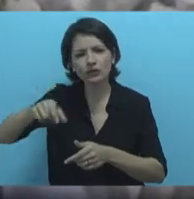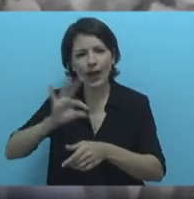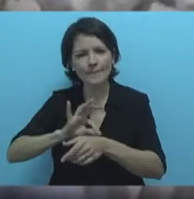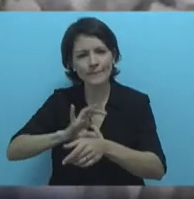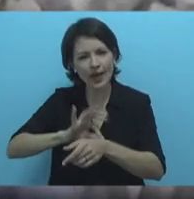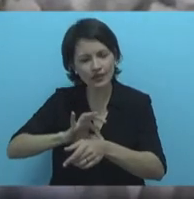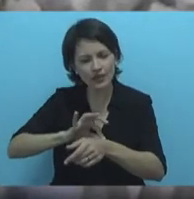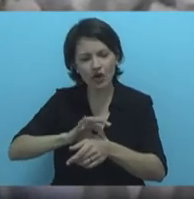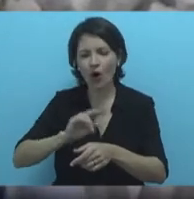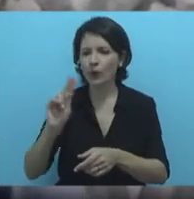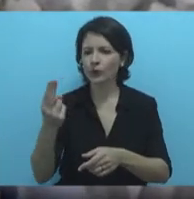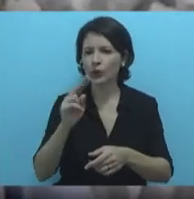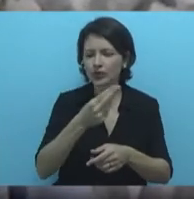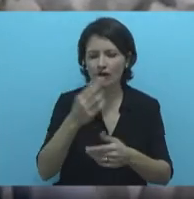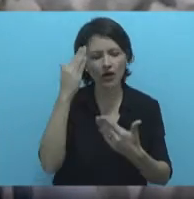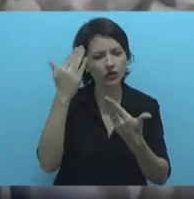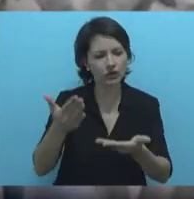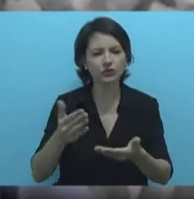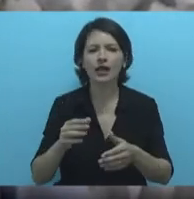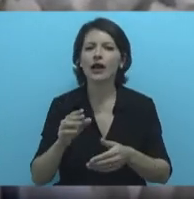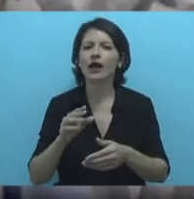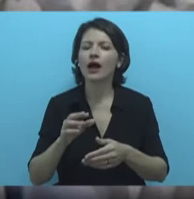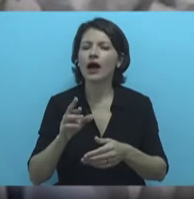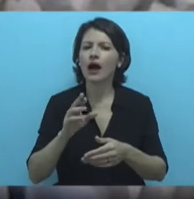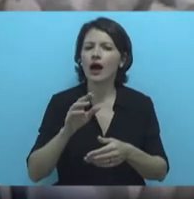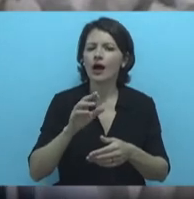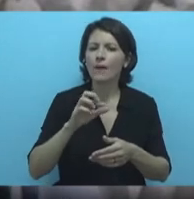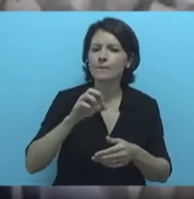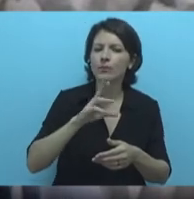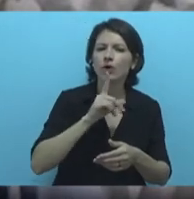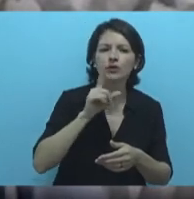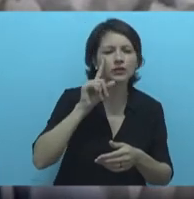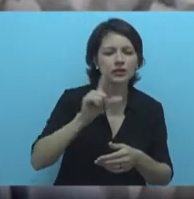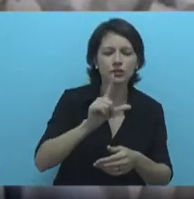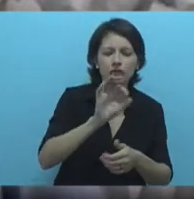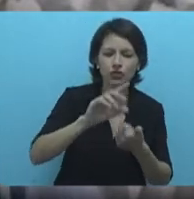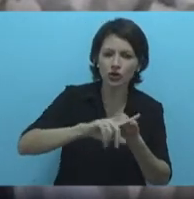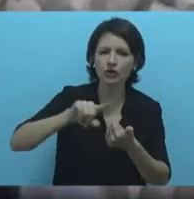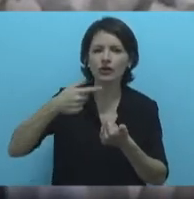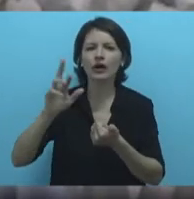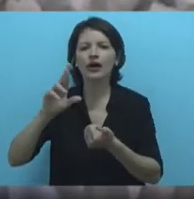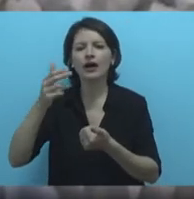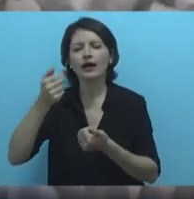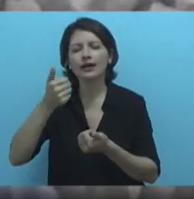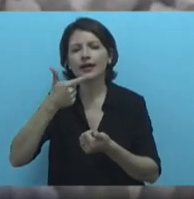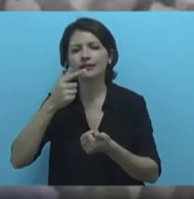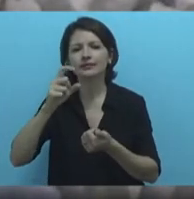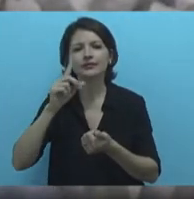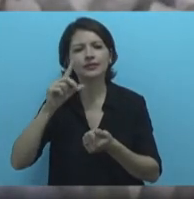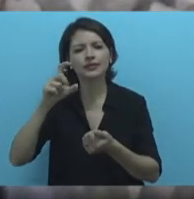y ricardo blas y gente creo que estamos en un momento tan